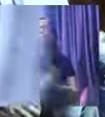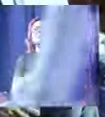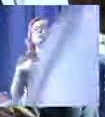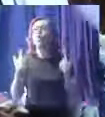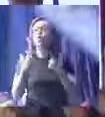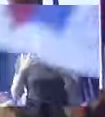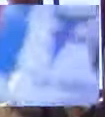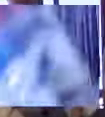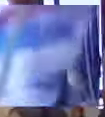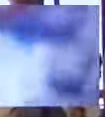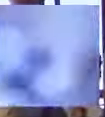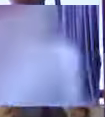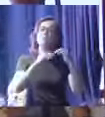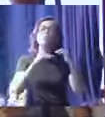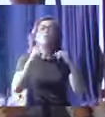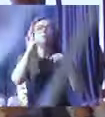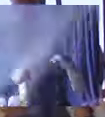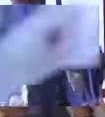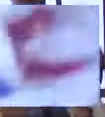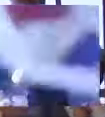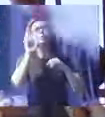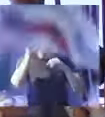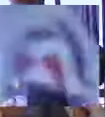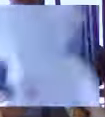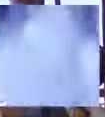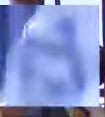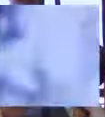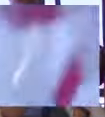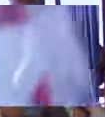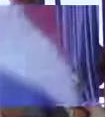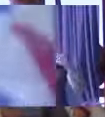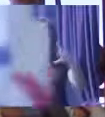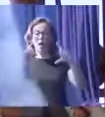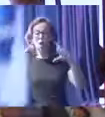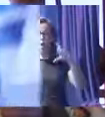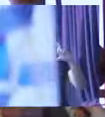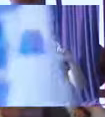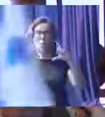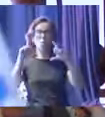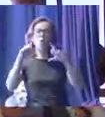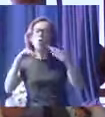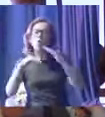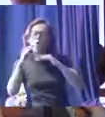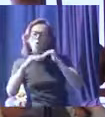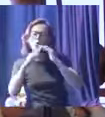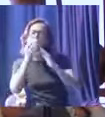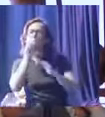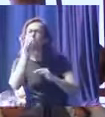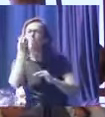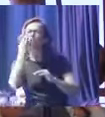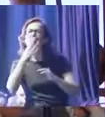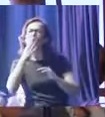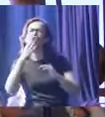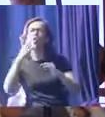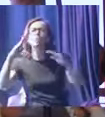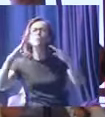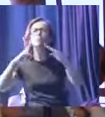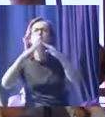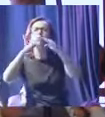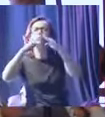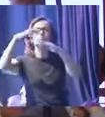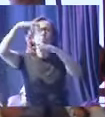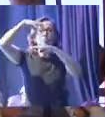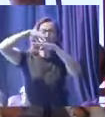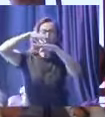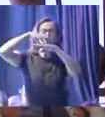Construyamos, emulando al dibujo del escudo, construyamos algo mucho mejor que la fortaleza, que